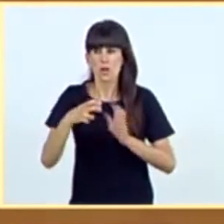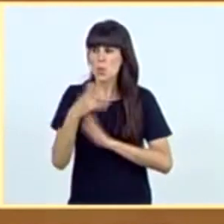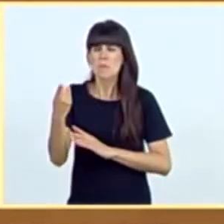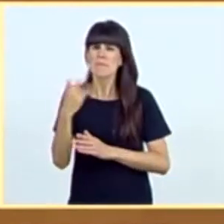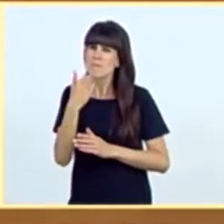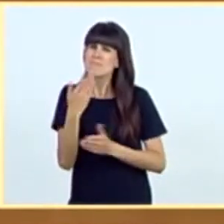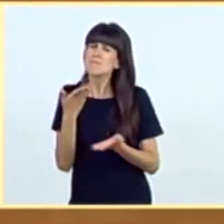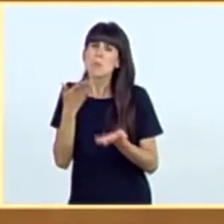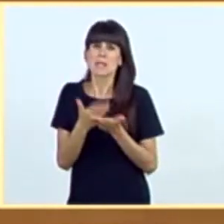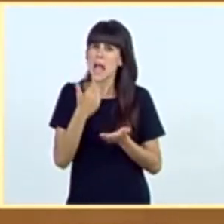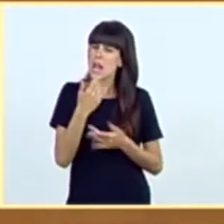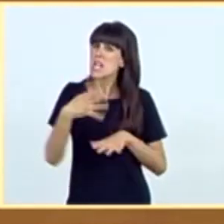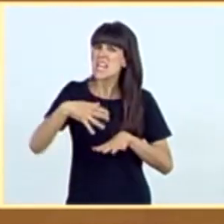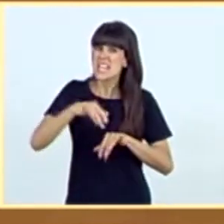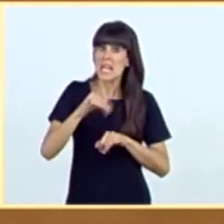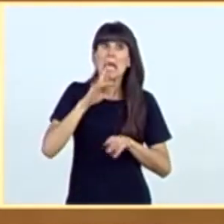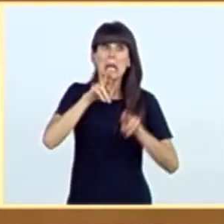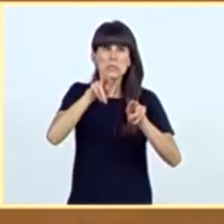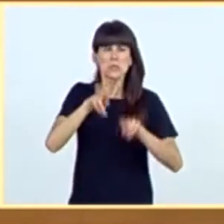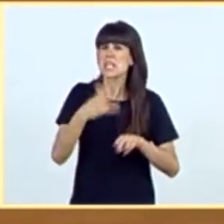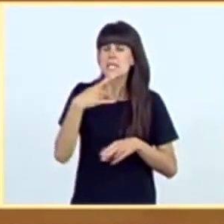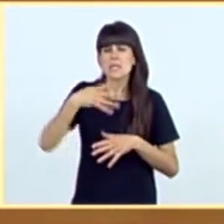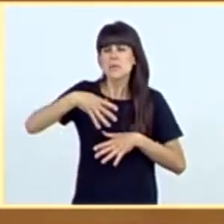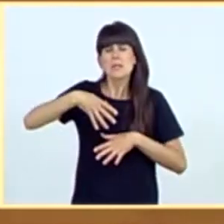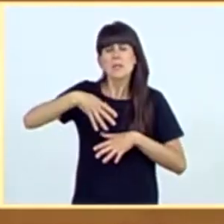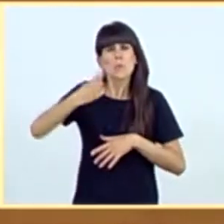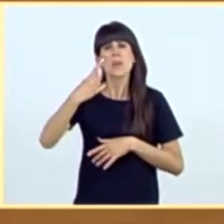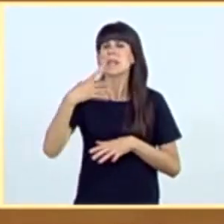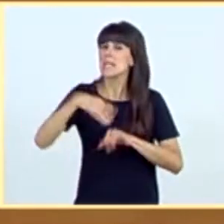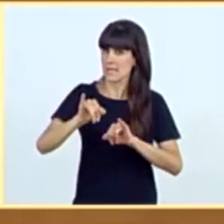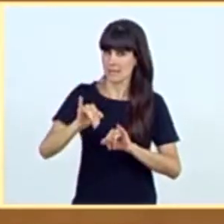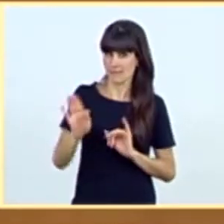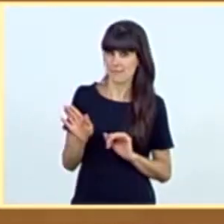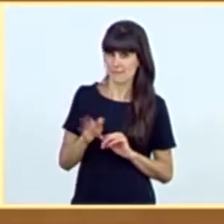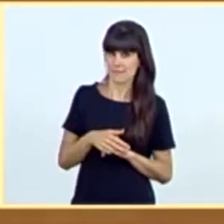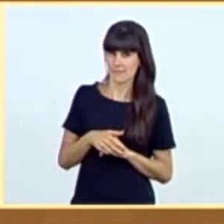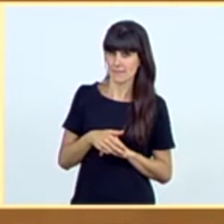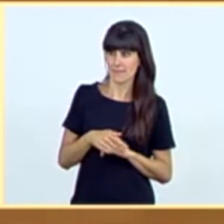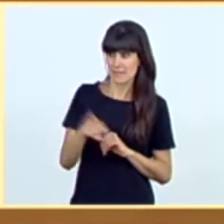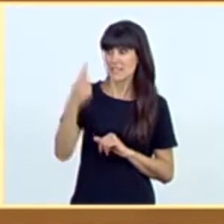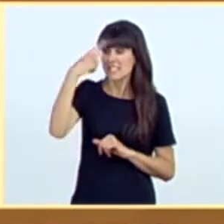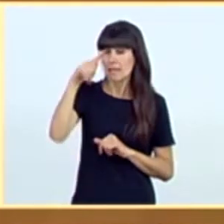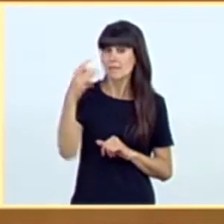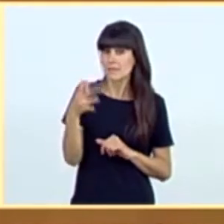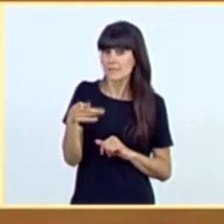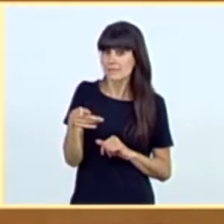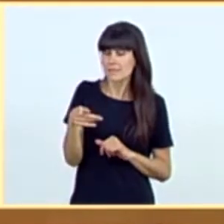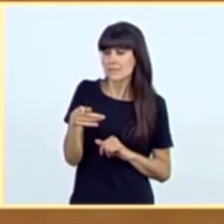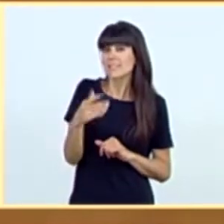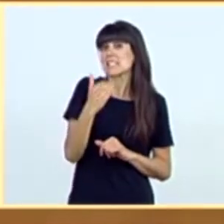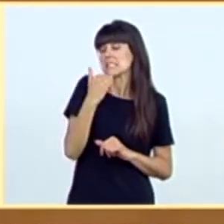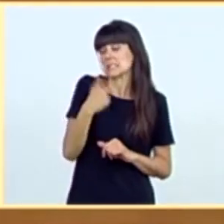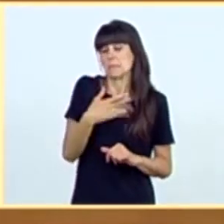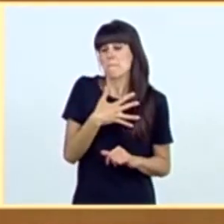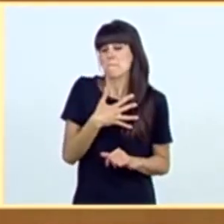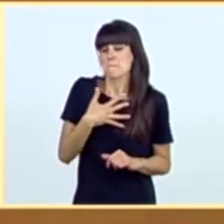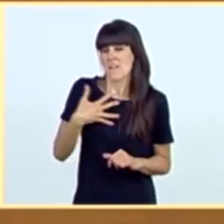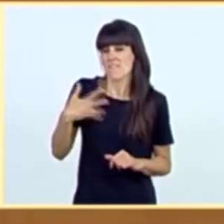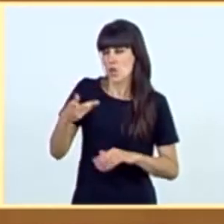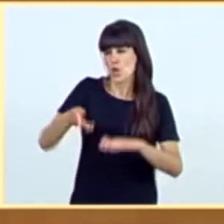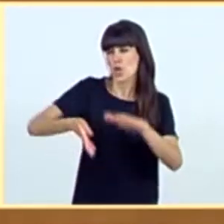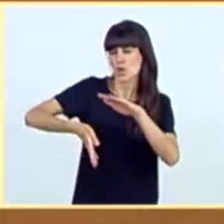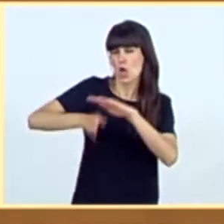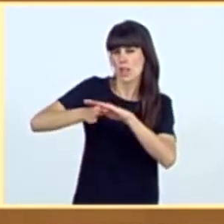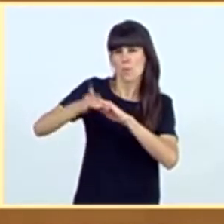propuesta sobre las residencias, ni una. ¿Y sabe qué? Casi prefiero que sigan